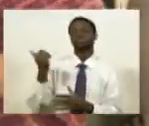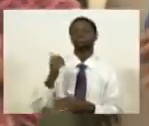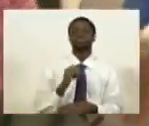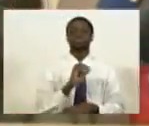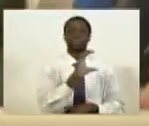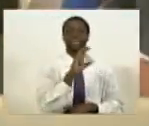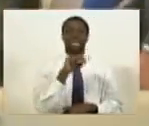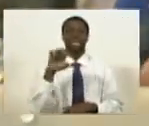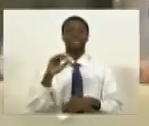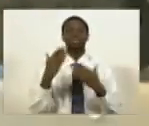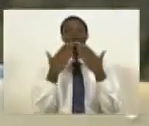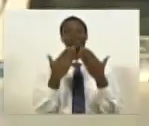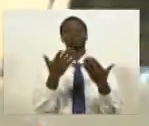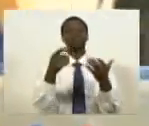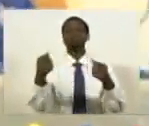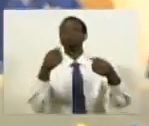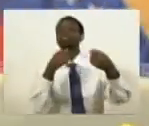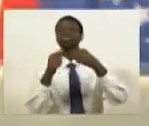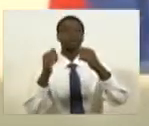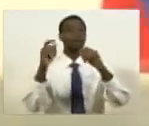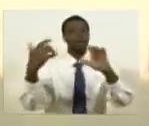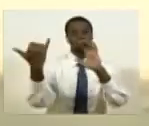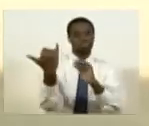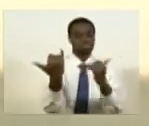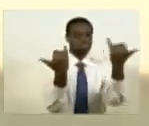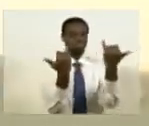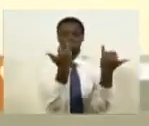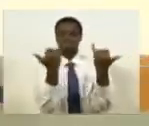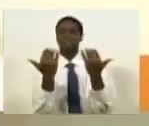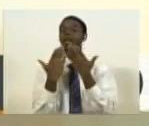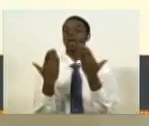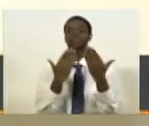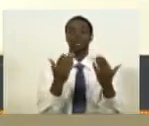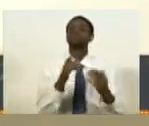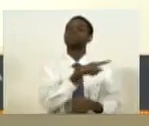los medios de comunicación social por la cobertura brindada. Tengan